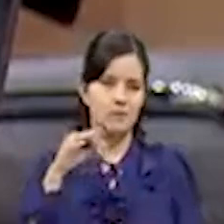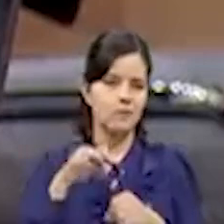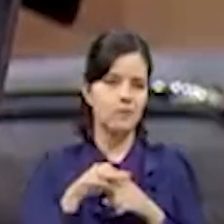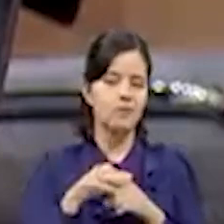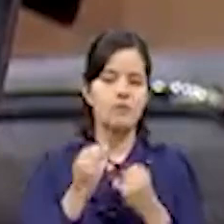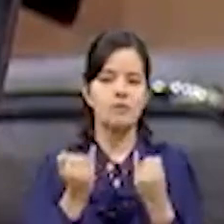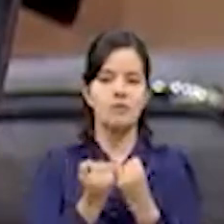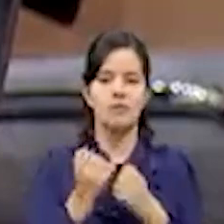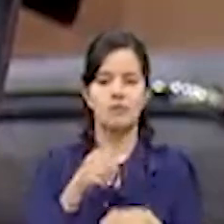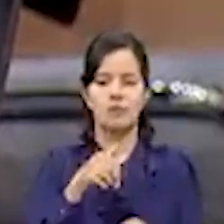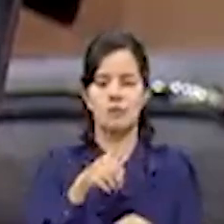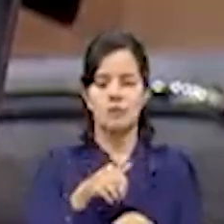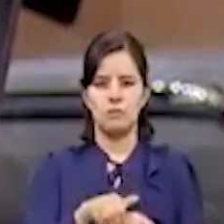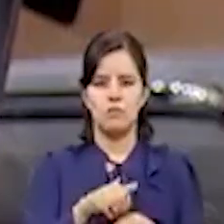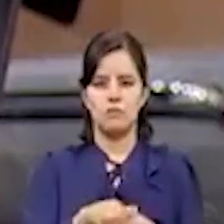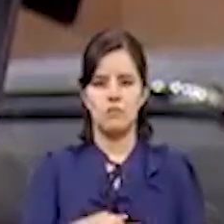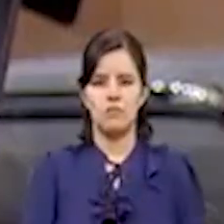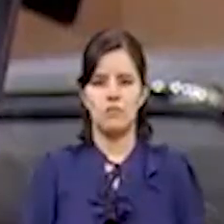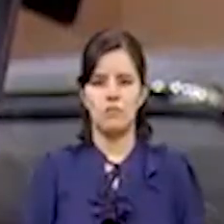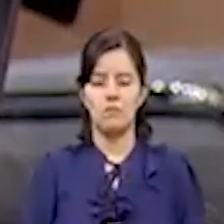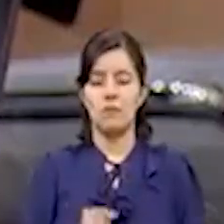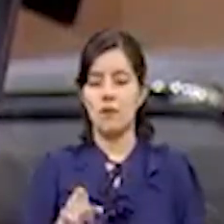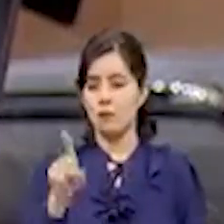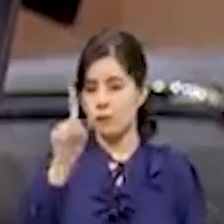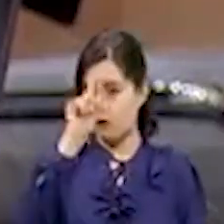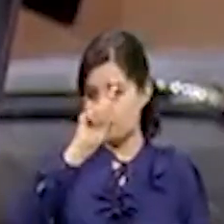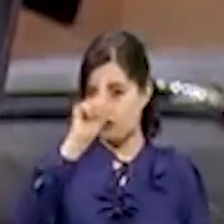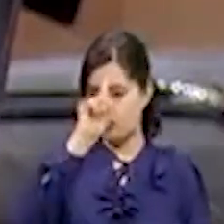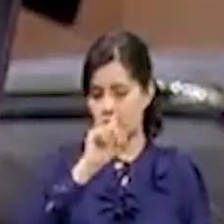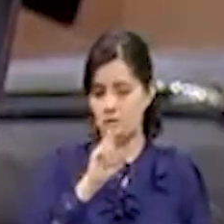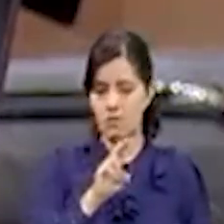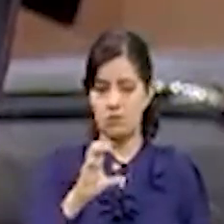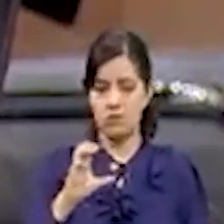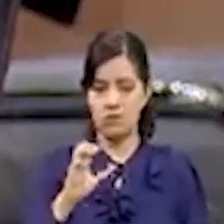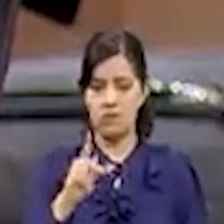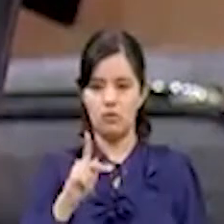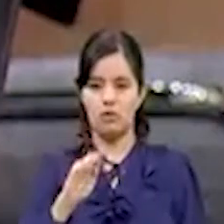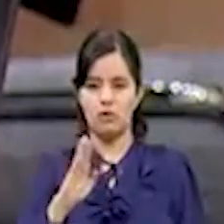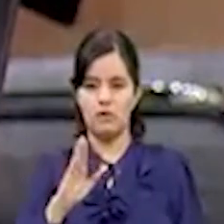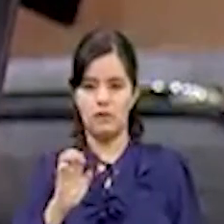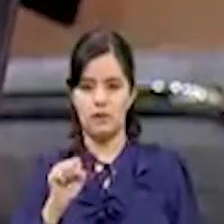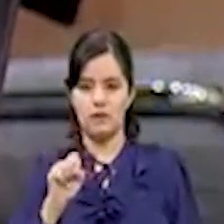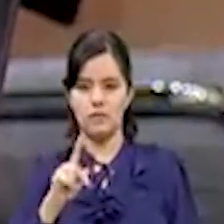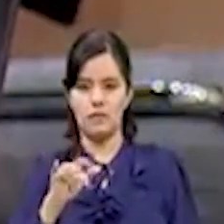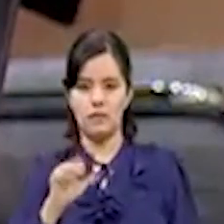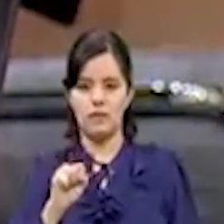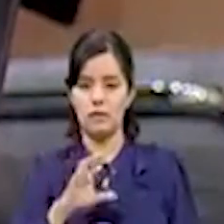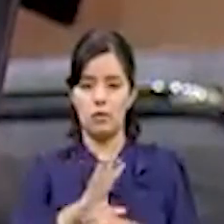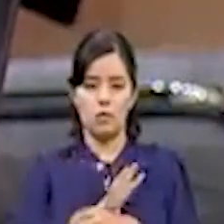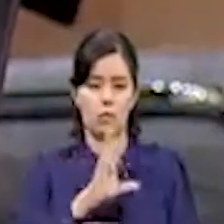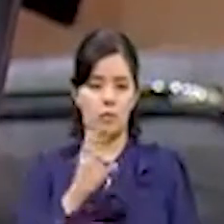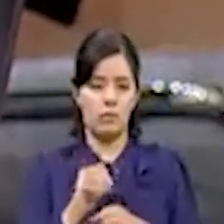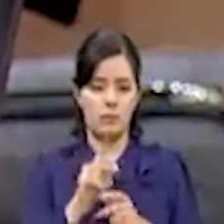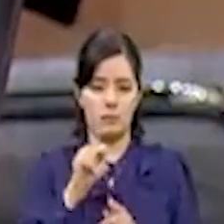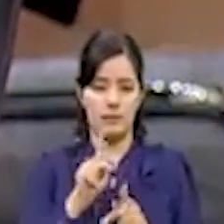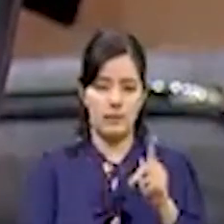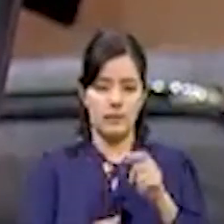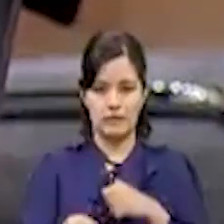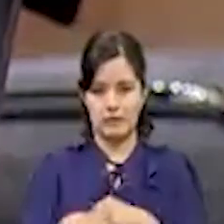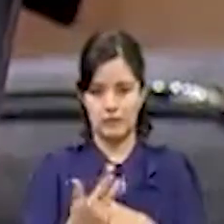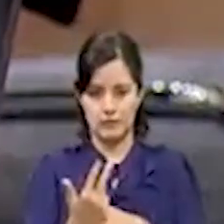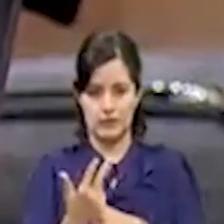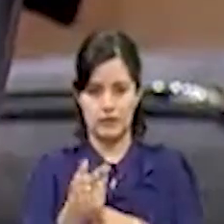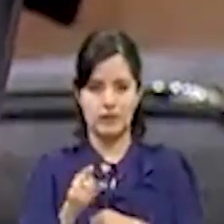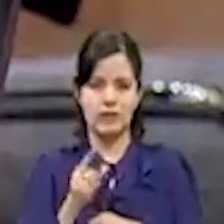y el numeral. Lo que pasa es que el consejero UKIP solicitó completamente el considerando 13 que se fuera eliminado, y